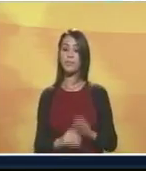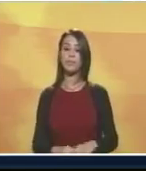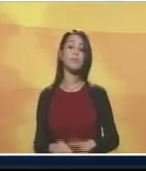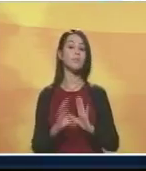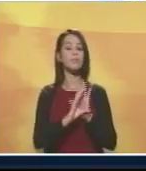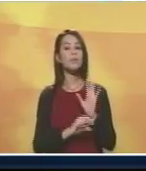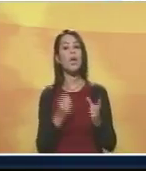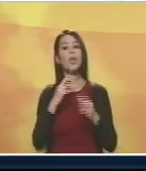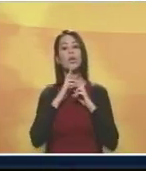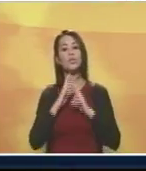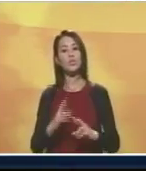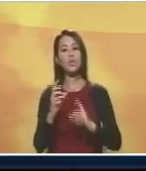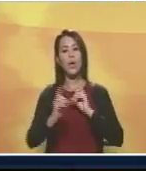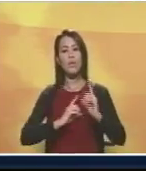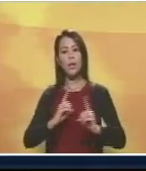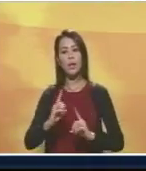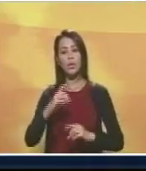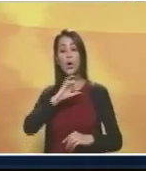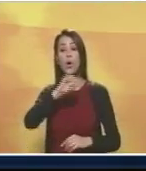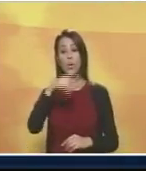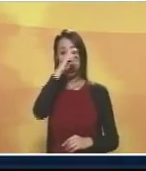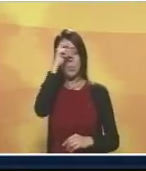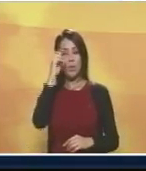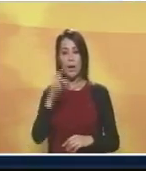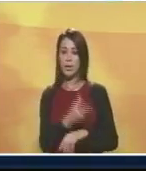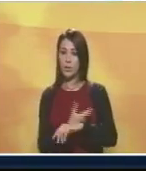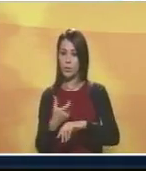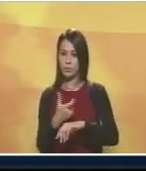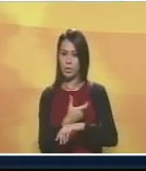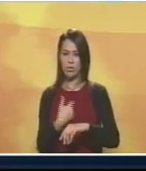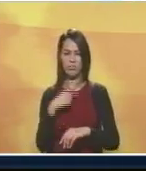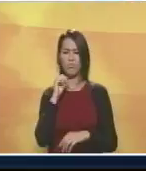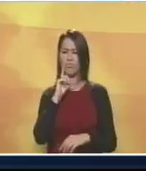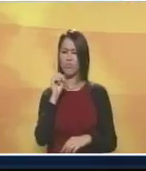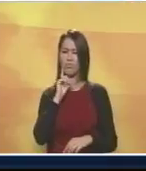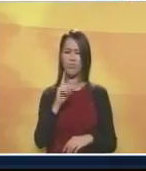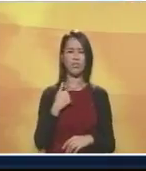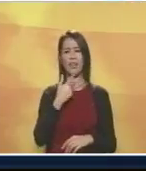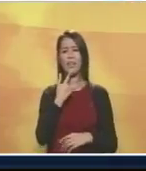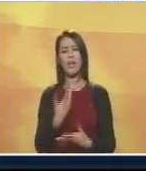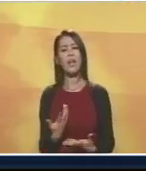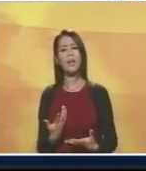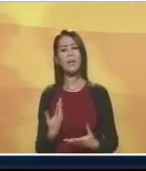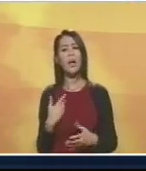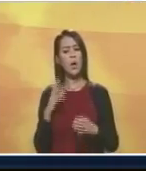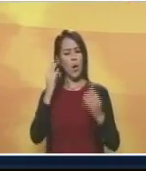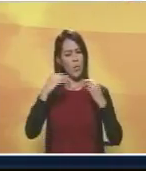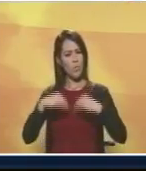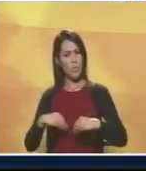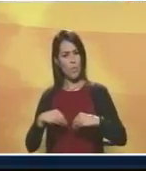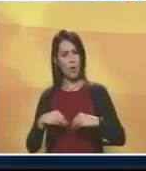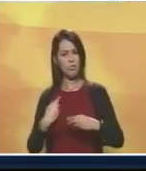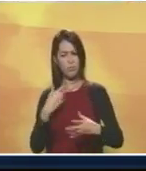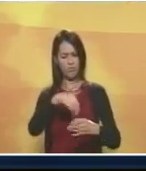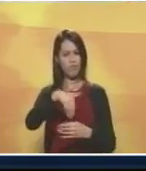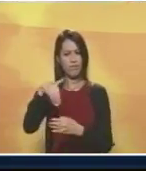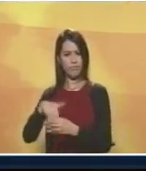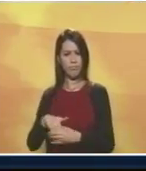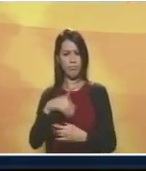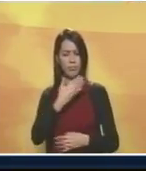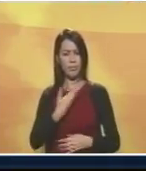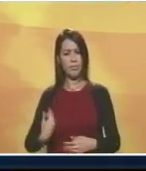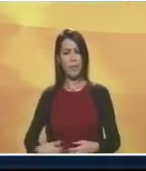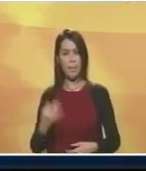los resultados del diálogo, Borges reiteró que el gobierno mintió al decir que estaba cerca de un acuerdo que permitiera elecciones